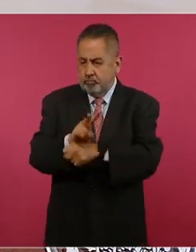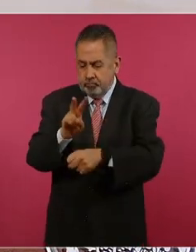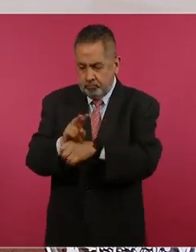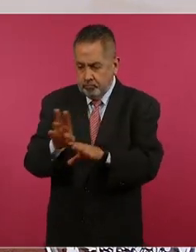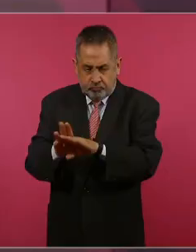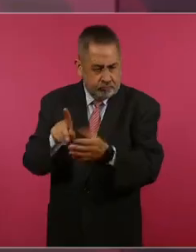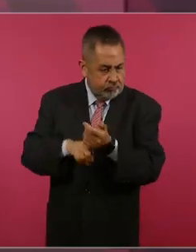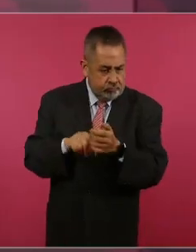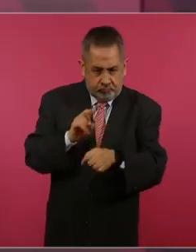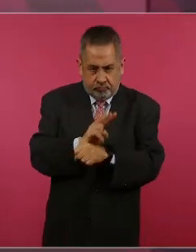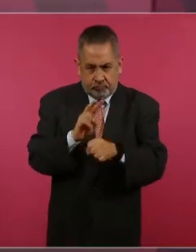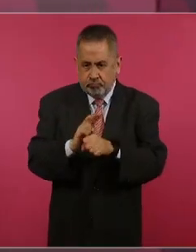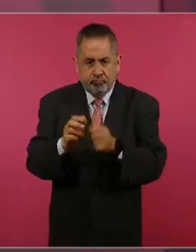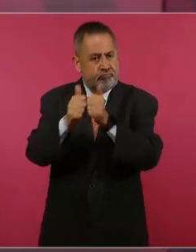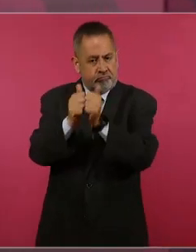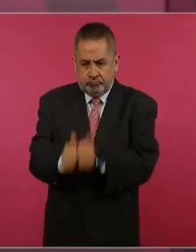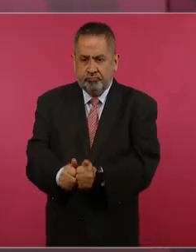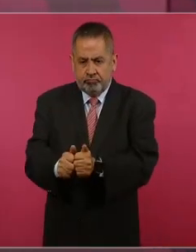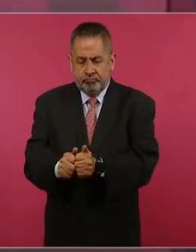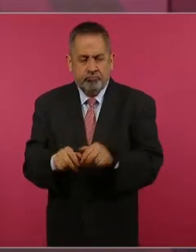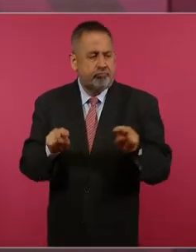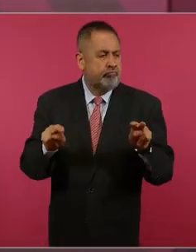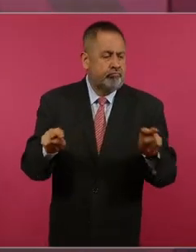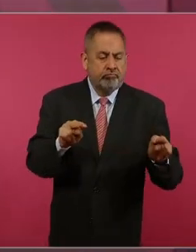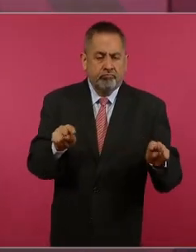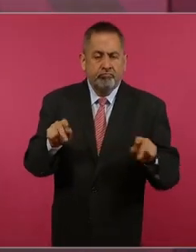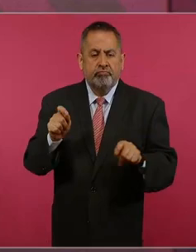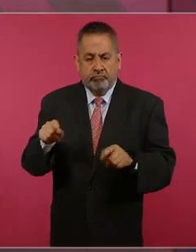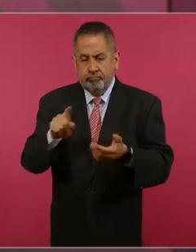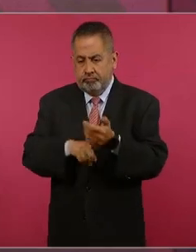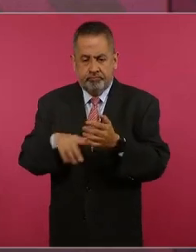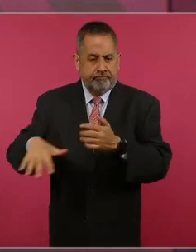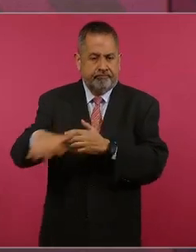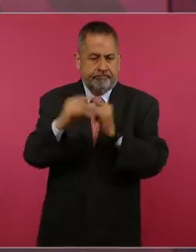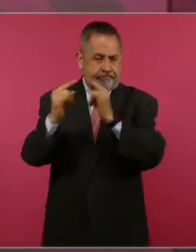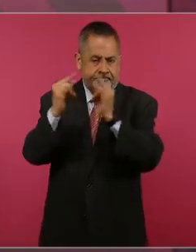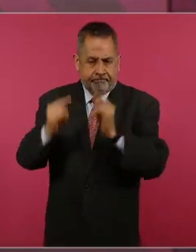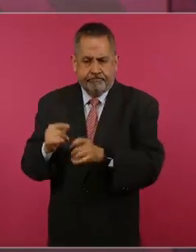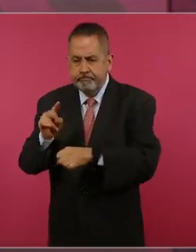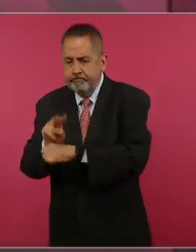vigilancia permanente, ahí donde